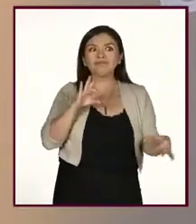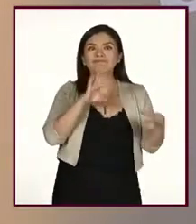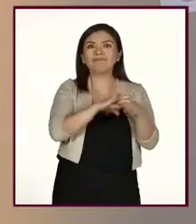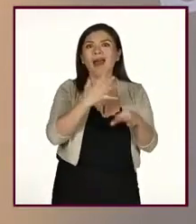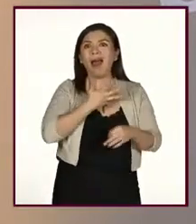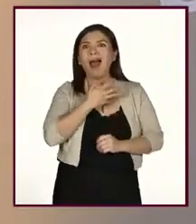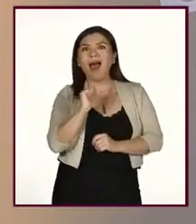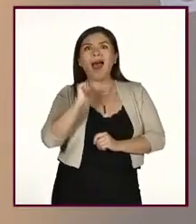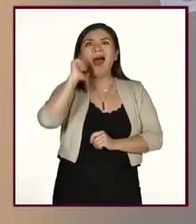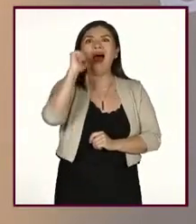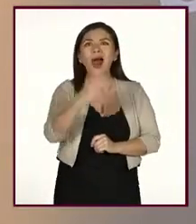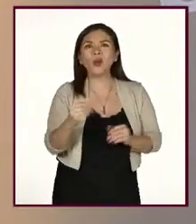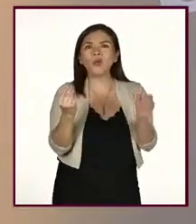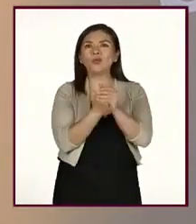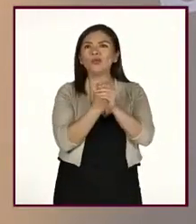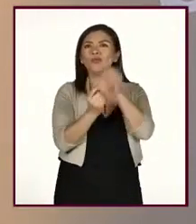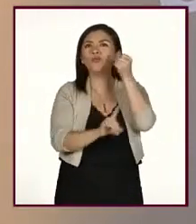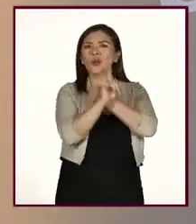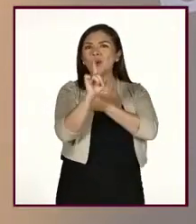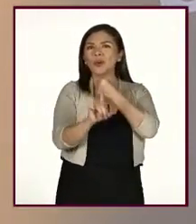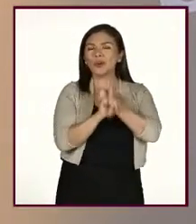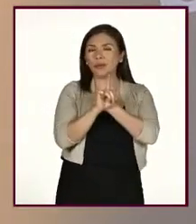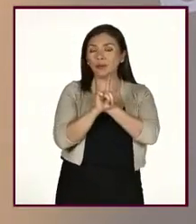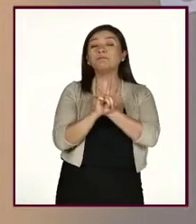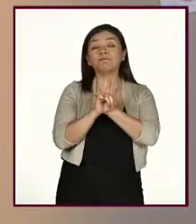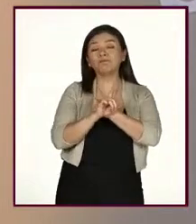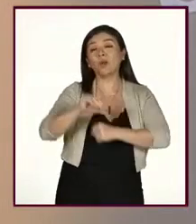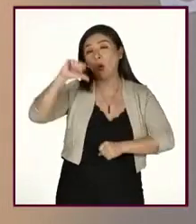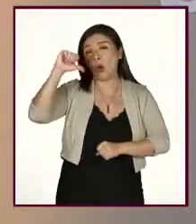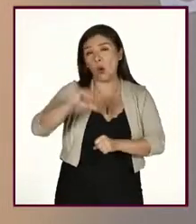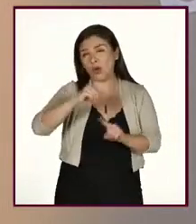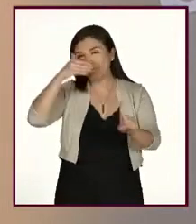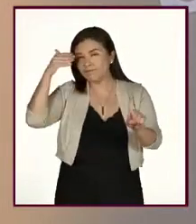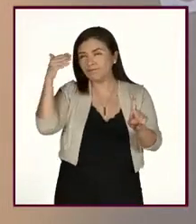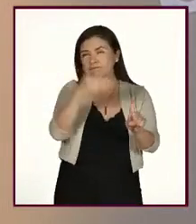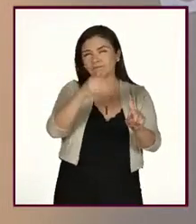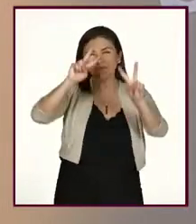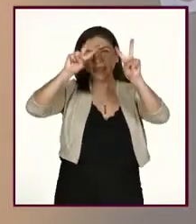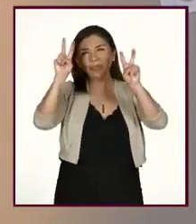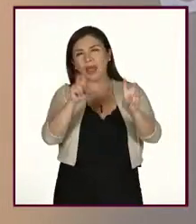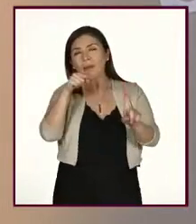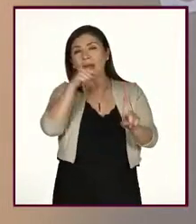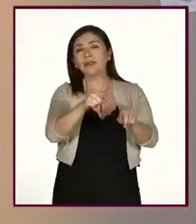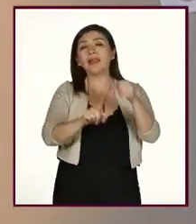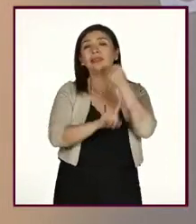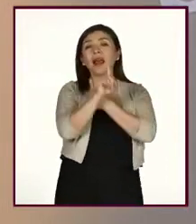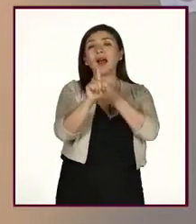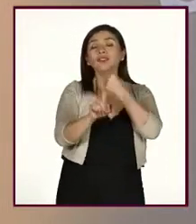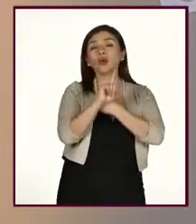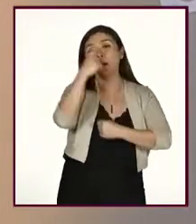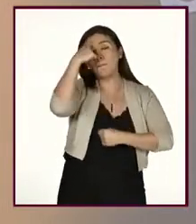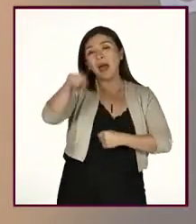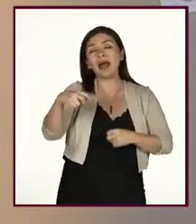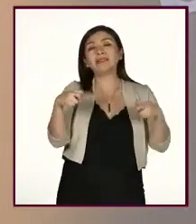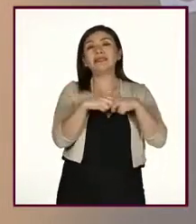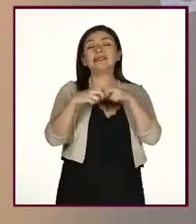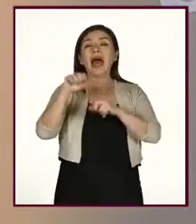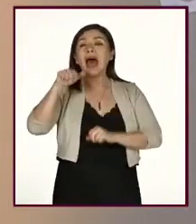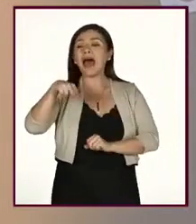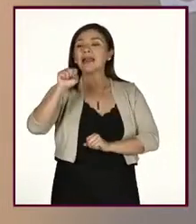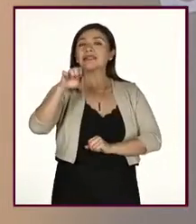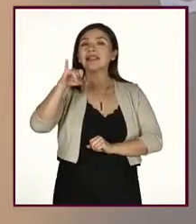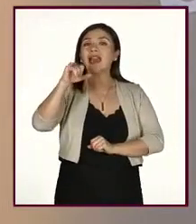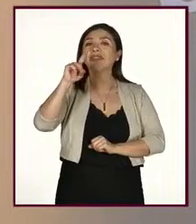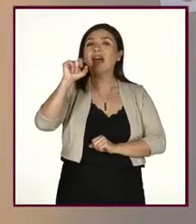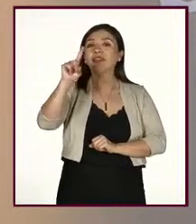con algún tipo de trastorno. Y hoy conoceremos y reflexionaremos sobre el trastorno de ansiedad generalizada que puede afectar